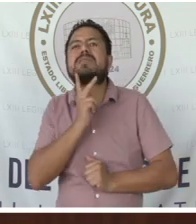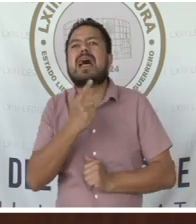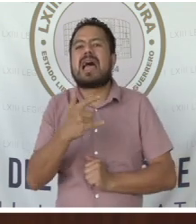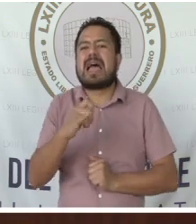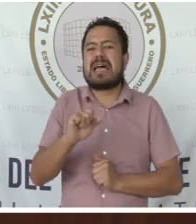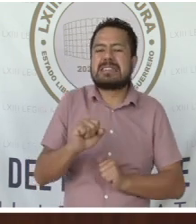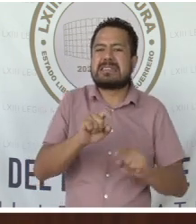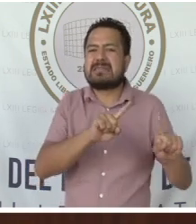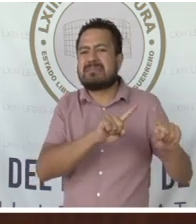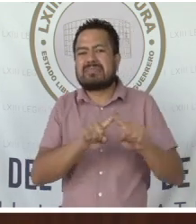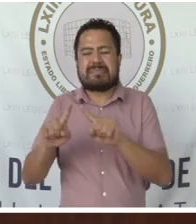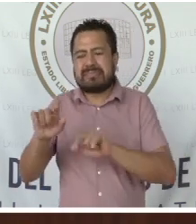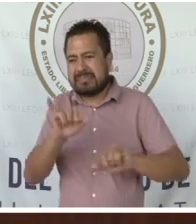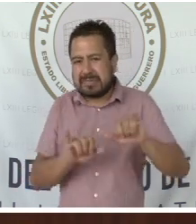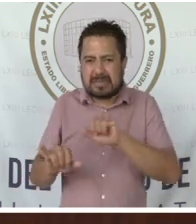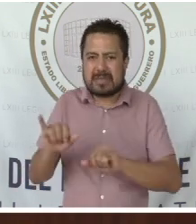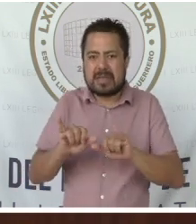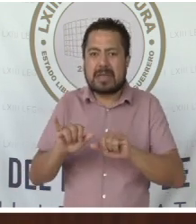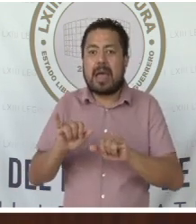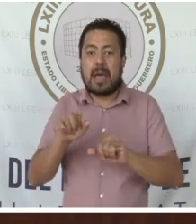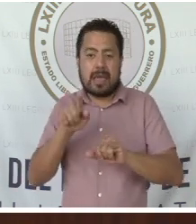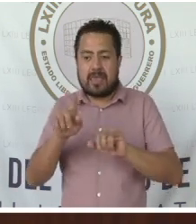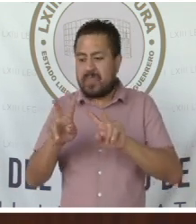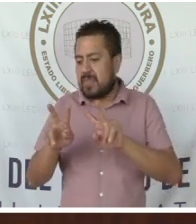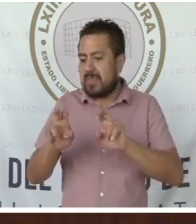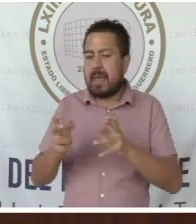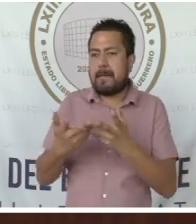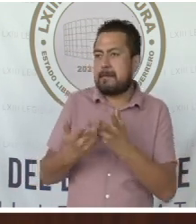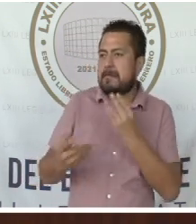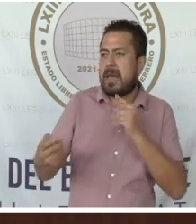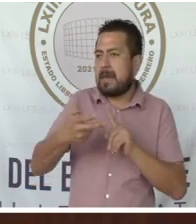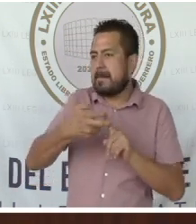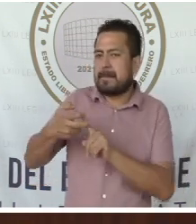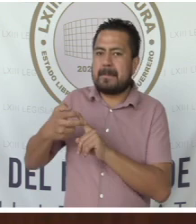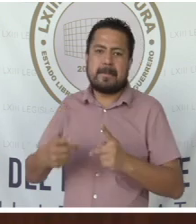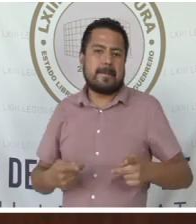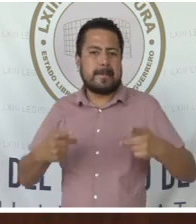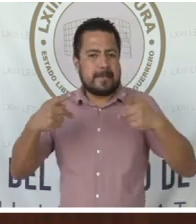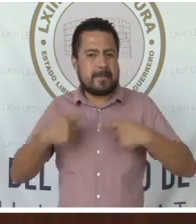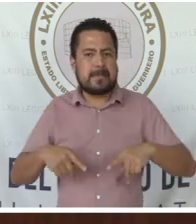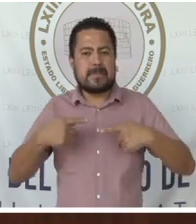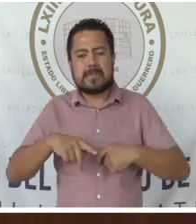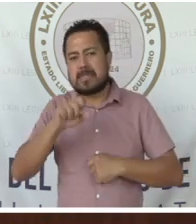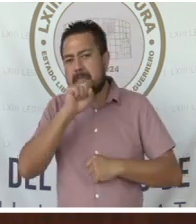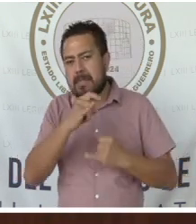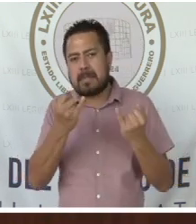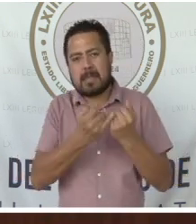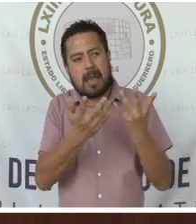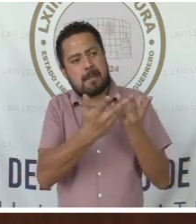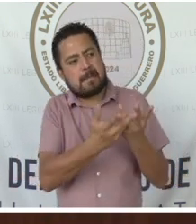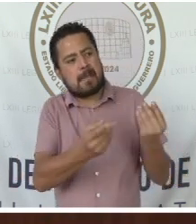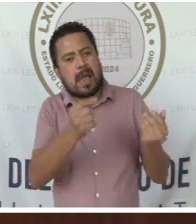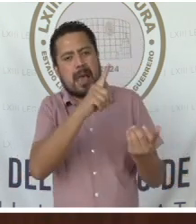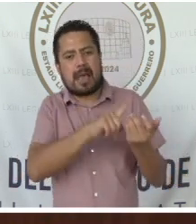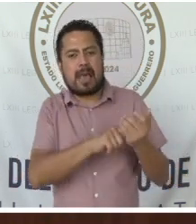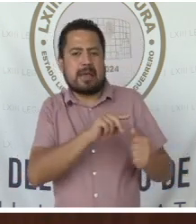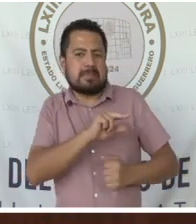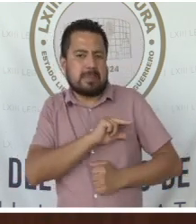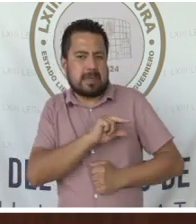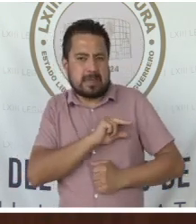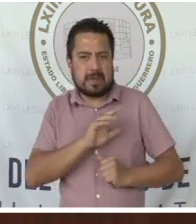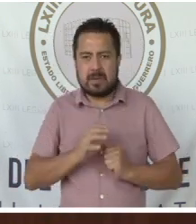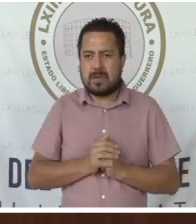petrolíferos o petroquímicos, delitos en materia de desaparición forzada de personas y desaparición cometida por